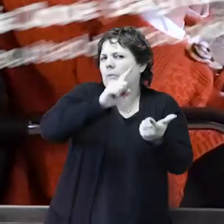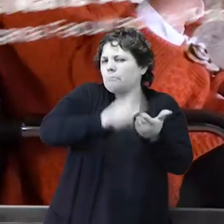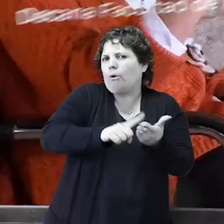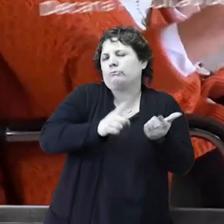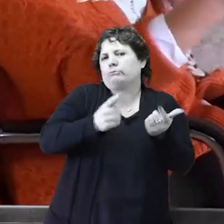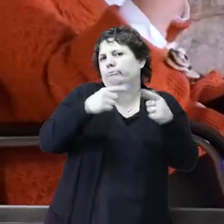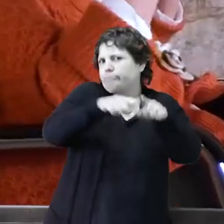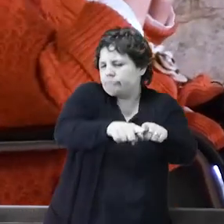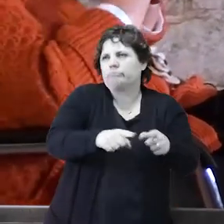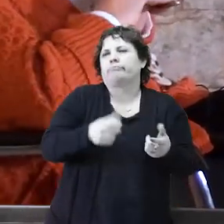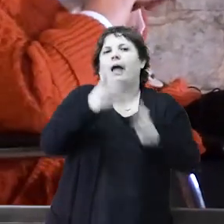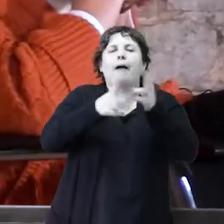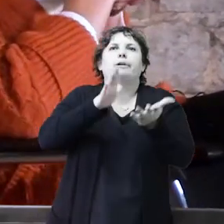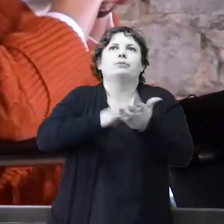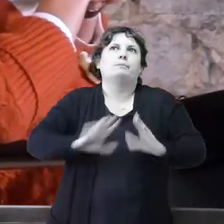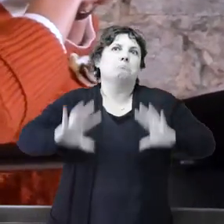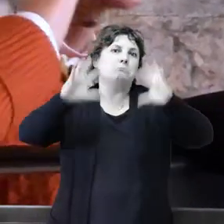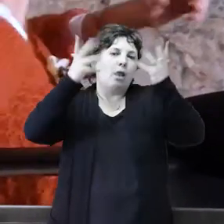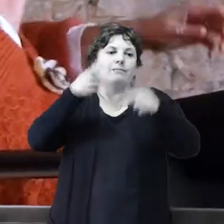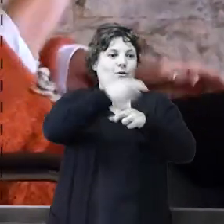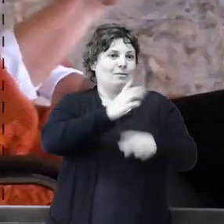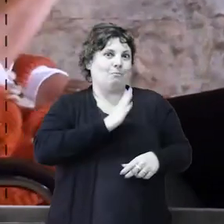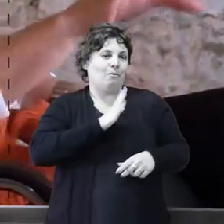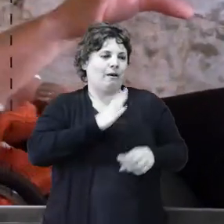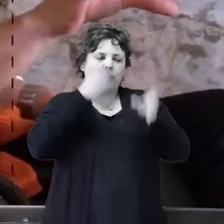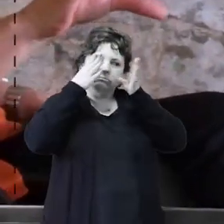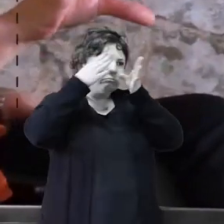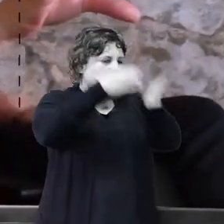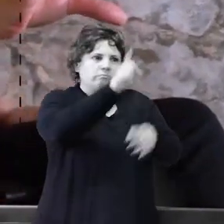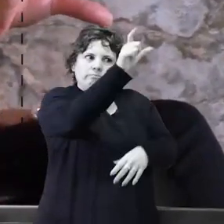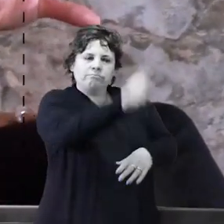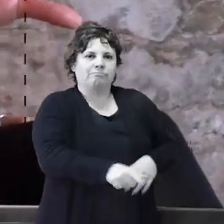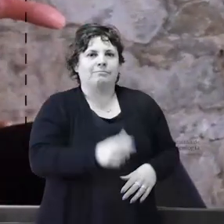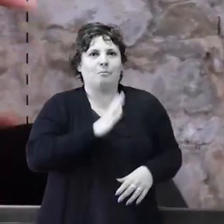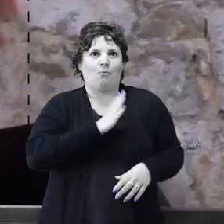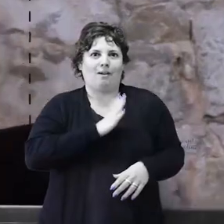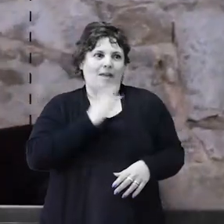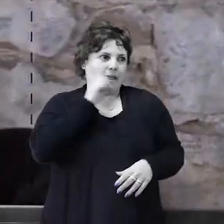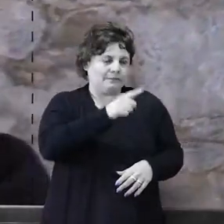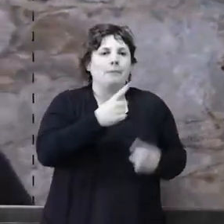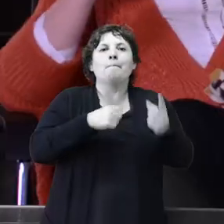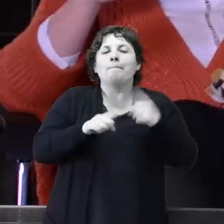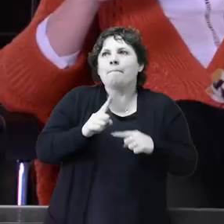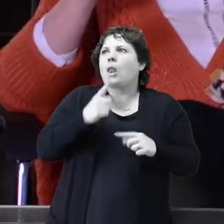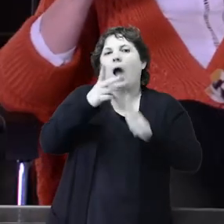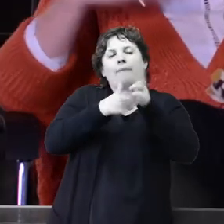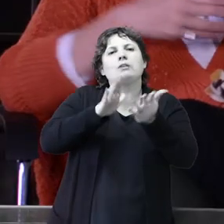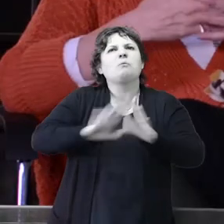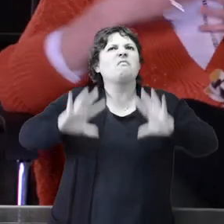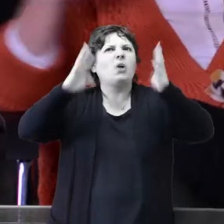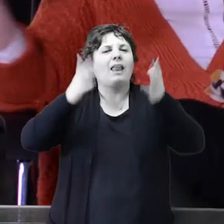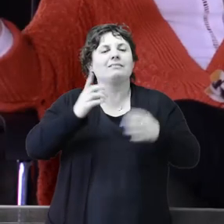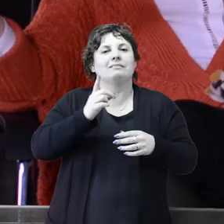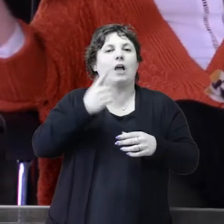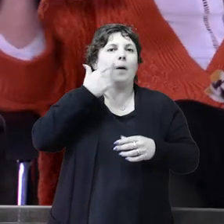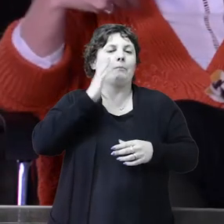conyugalidad. Cuando uno habla de violencia contra las mujeres, es el sujeto afectado directamente. Sin embargo, el concepto de violencia de género es